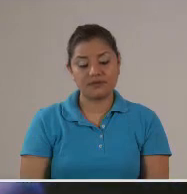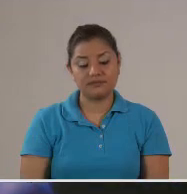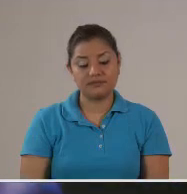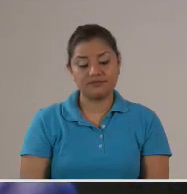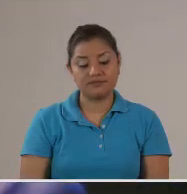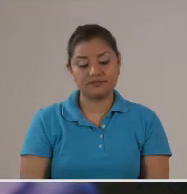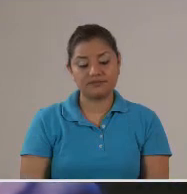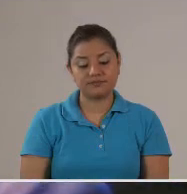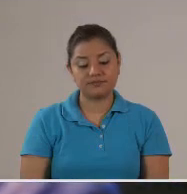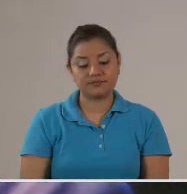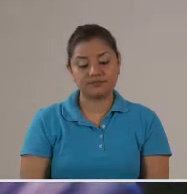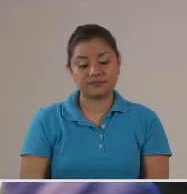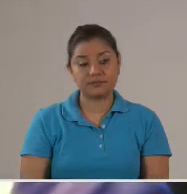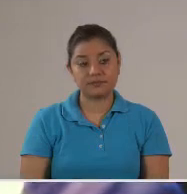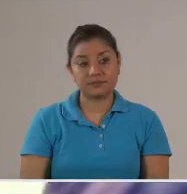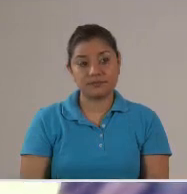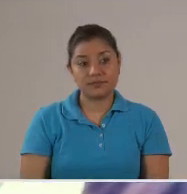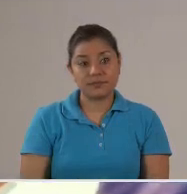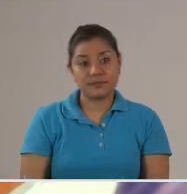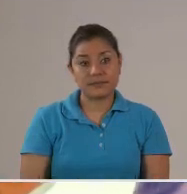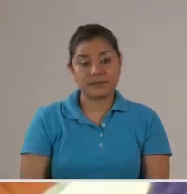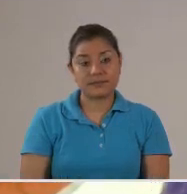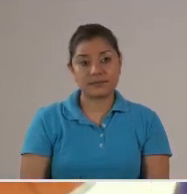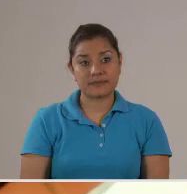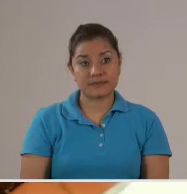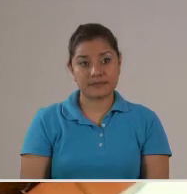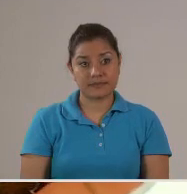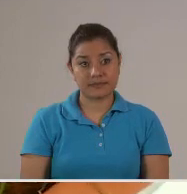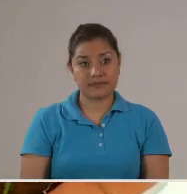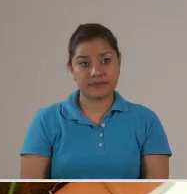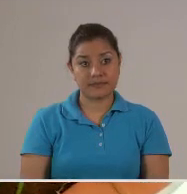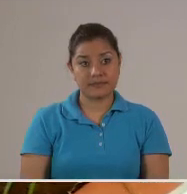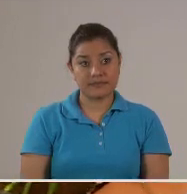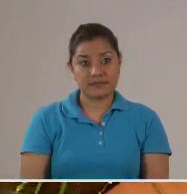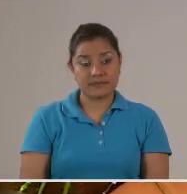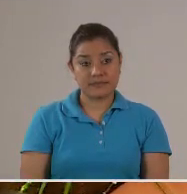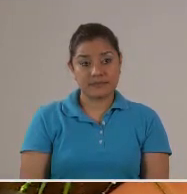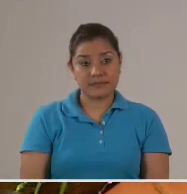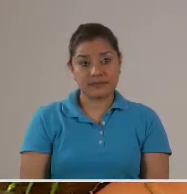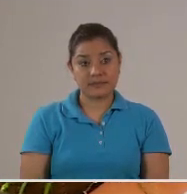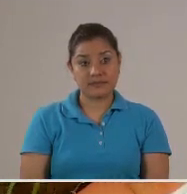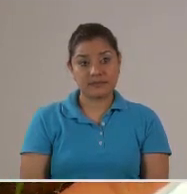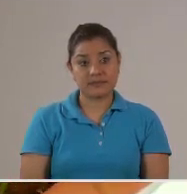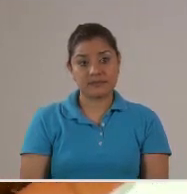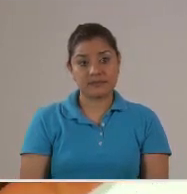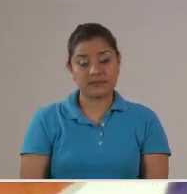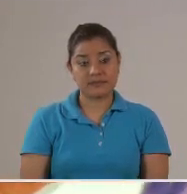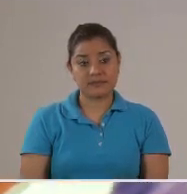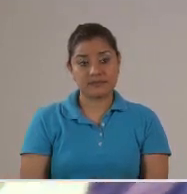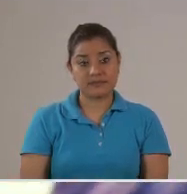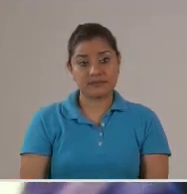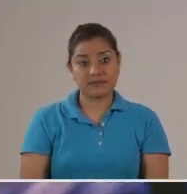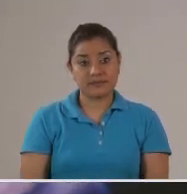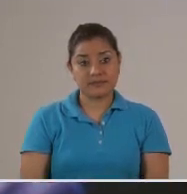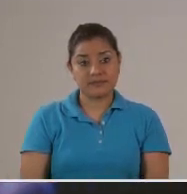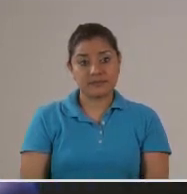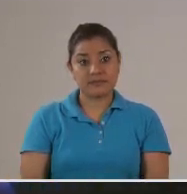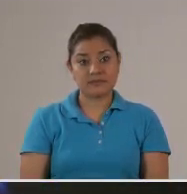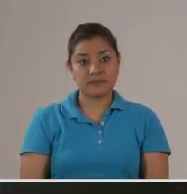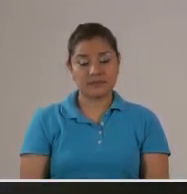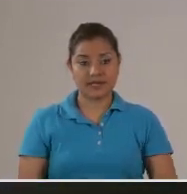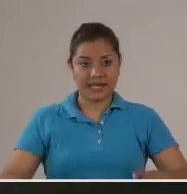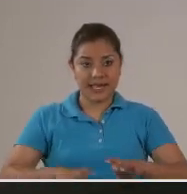usted ya lo sabe yo no estaría aquí creo yo y haría bien pero volvamos al punto pues